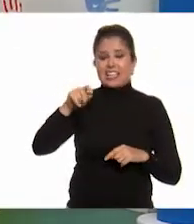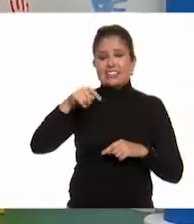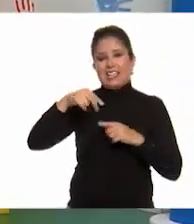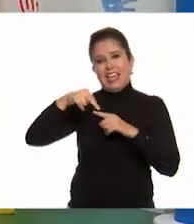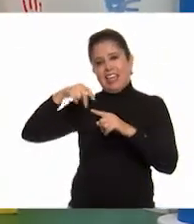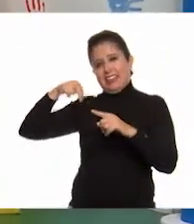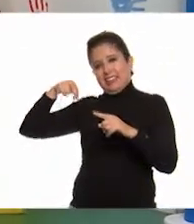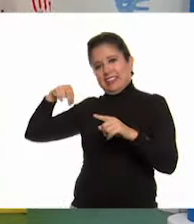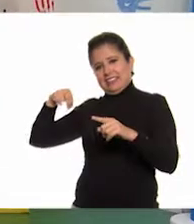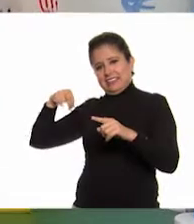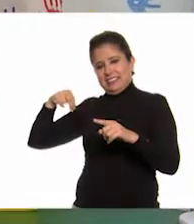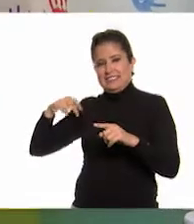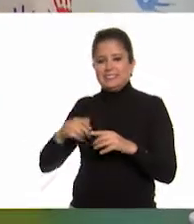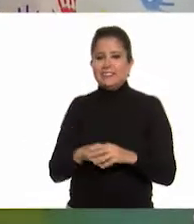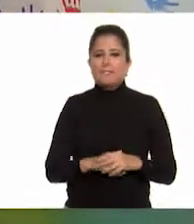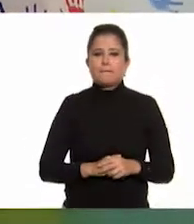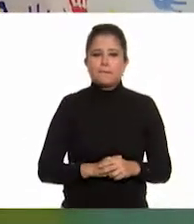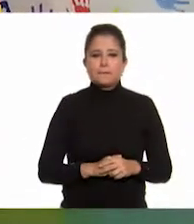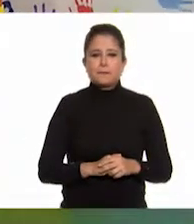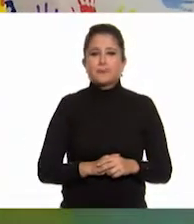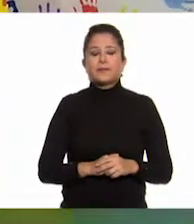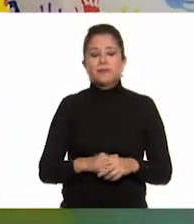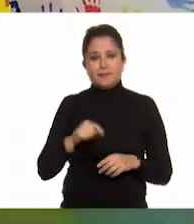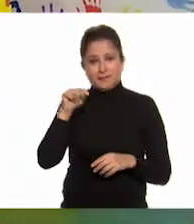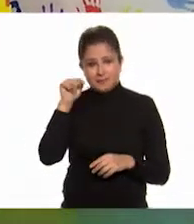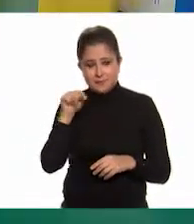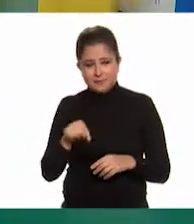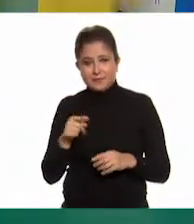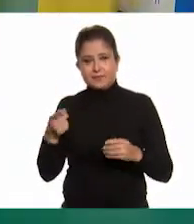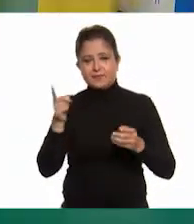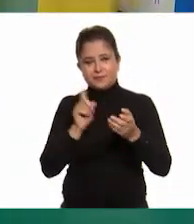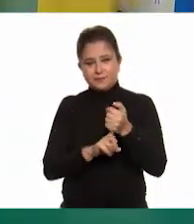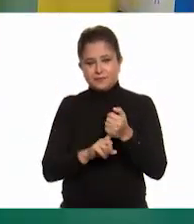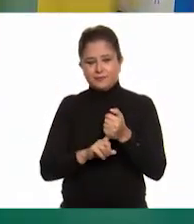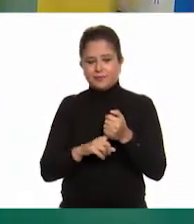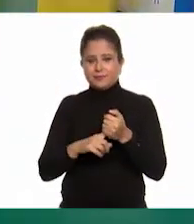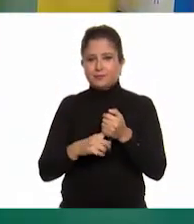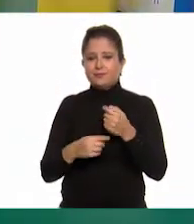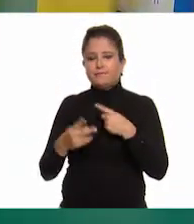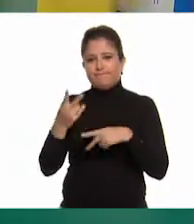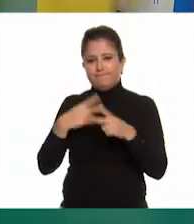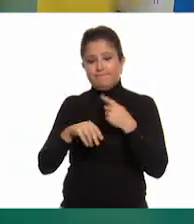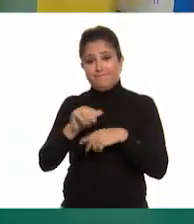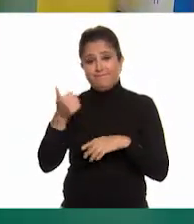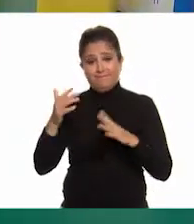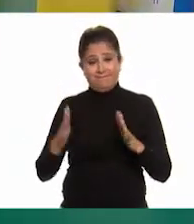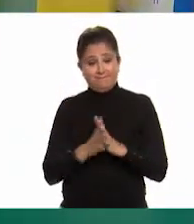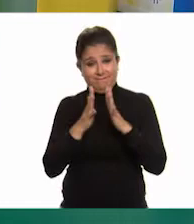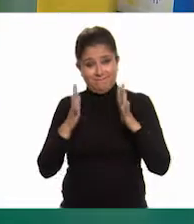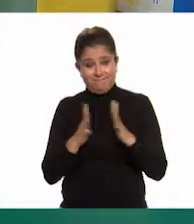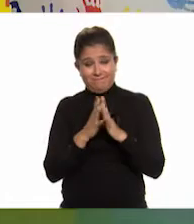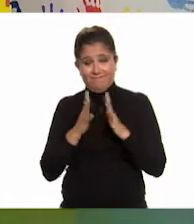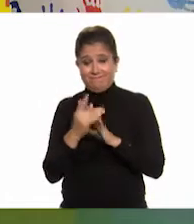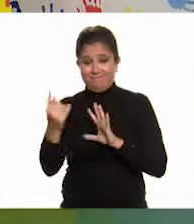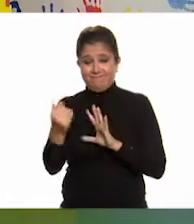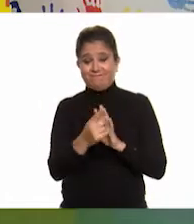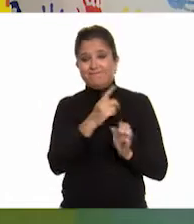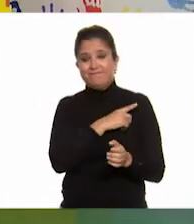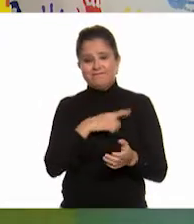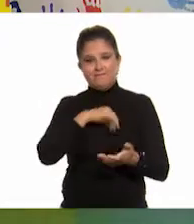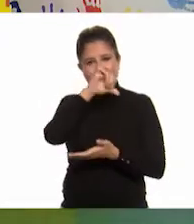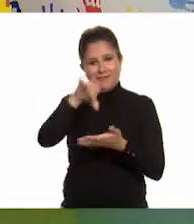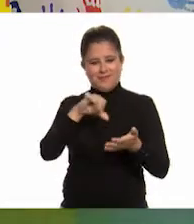va a pasar. Aquí entra otra participante que debe de ir en el